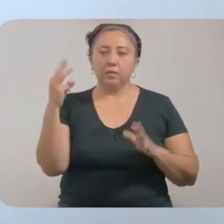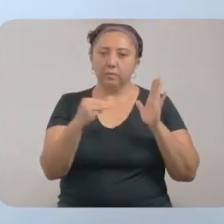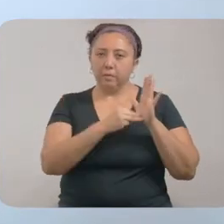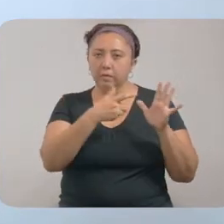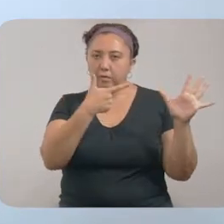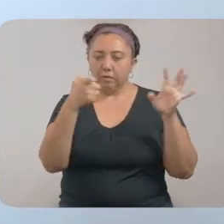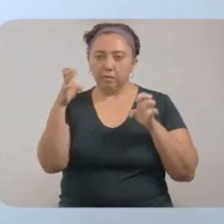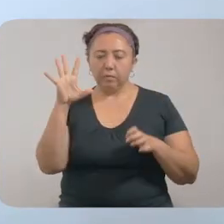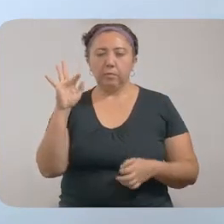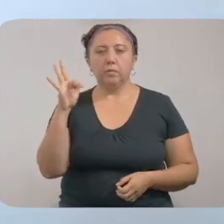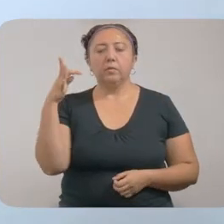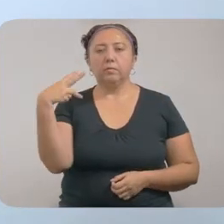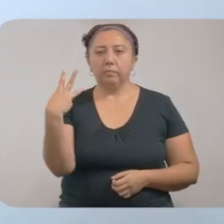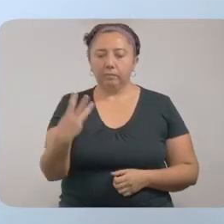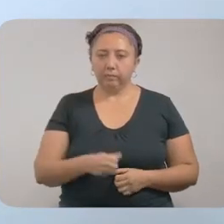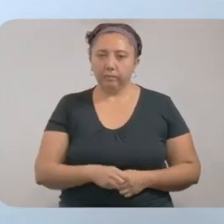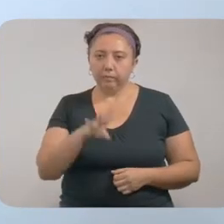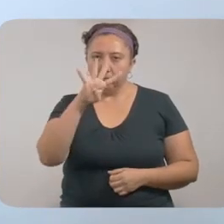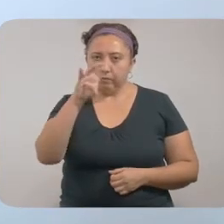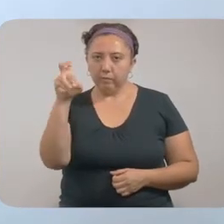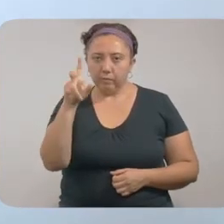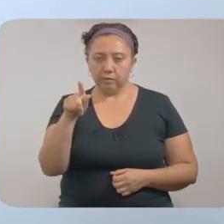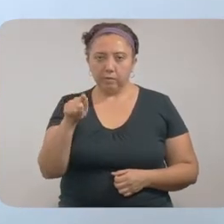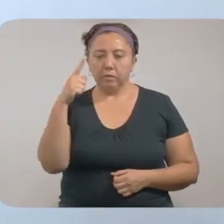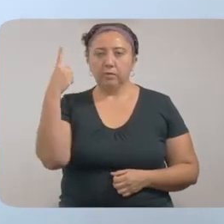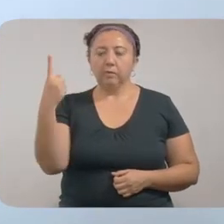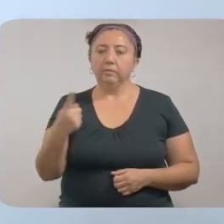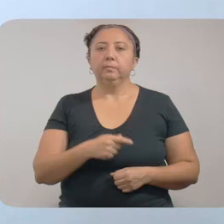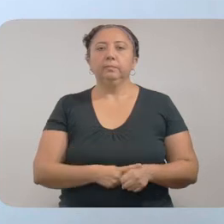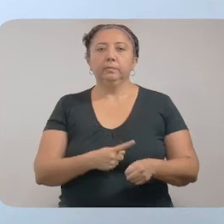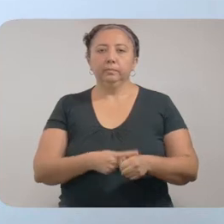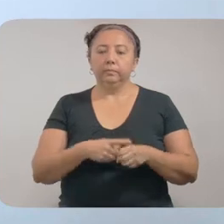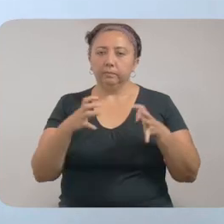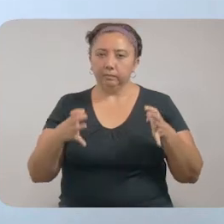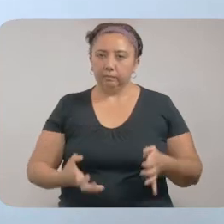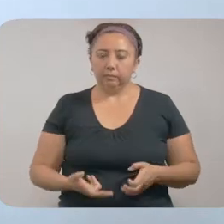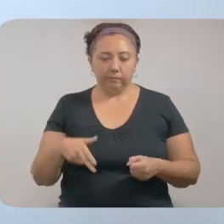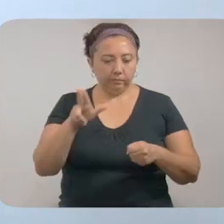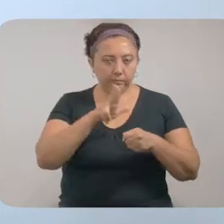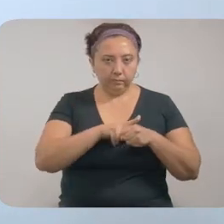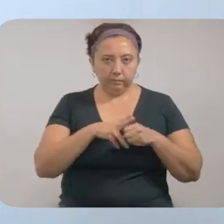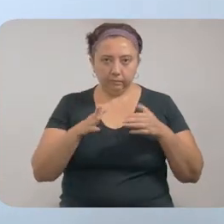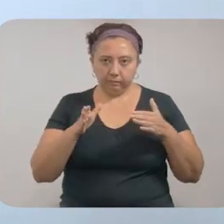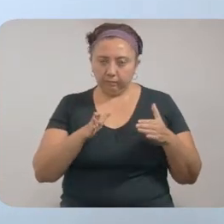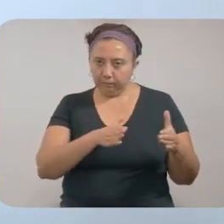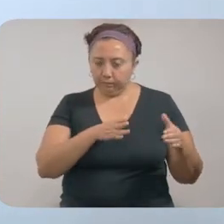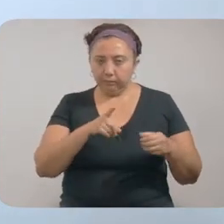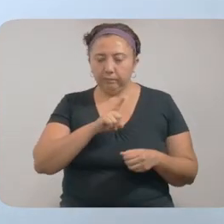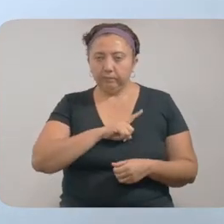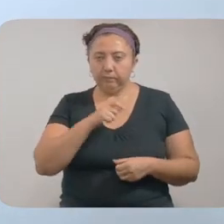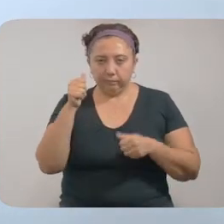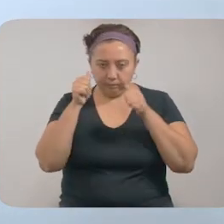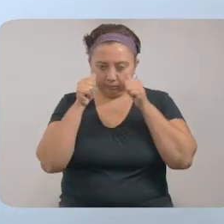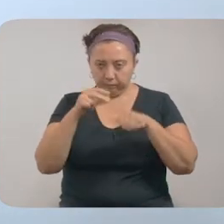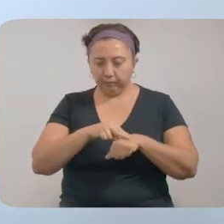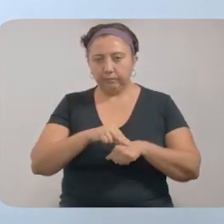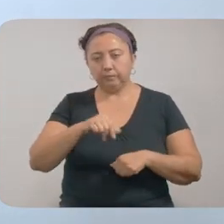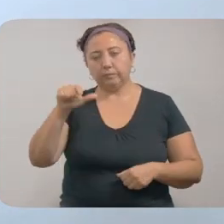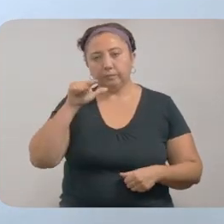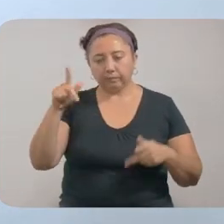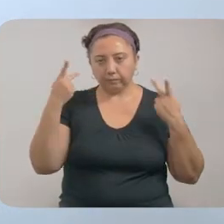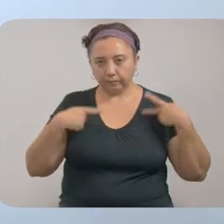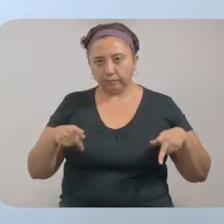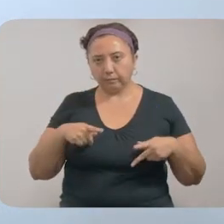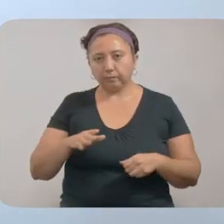743 471 de los casos confirmados están hospitalizados y el aislamiento total son 17